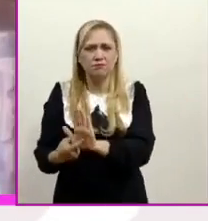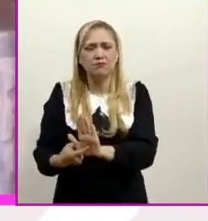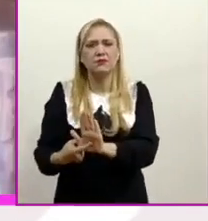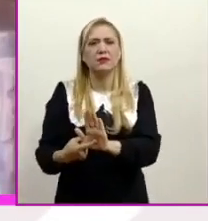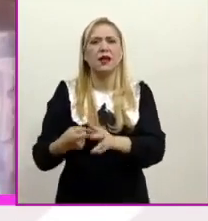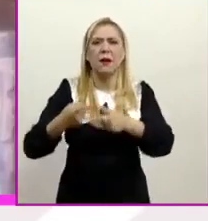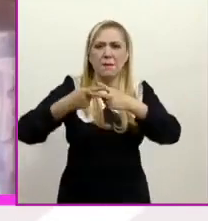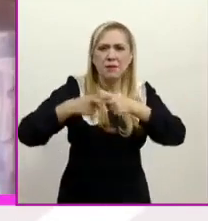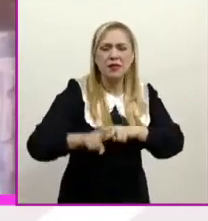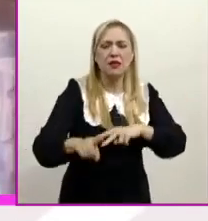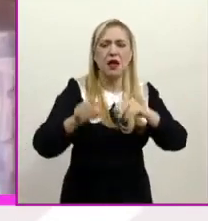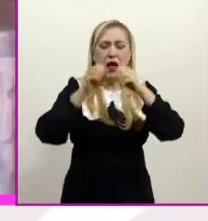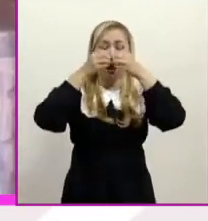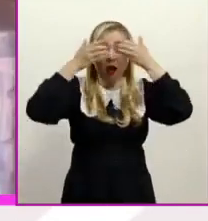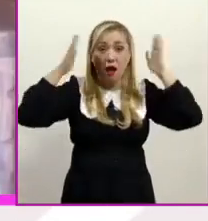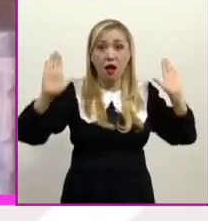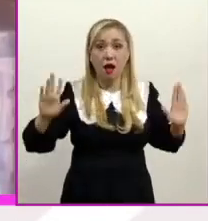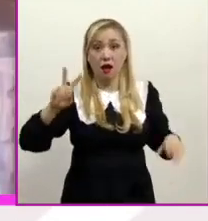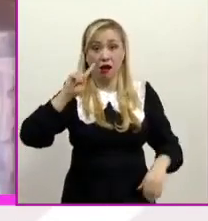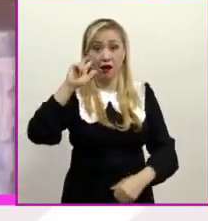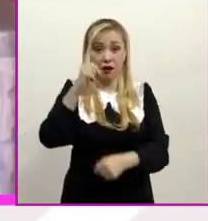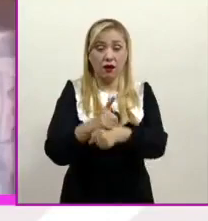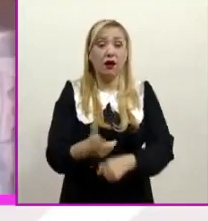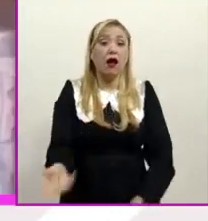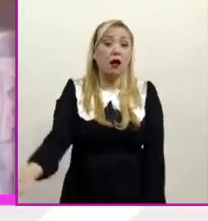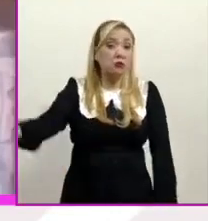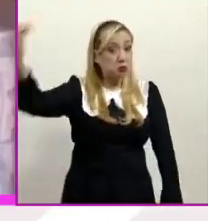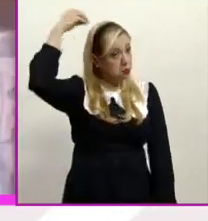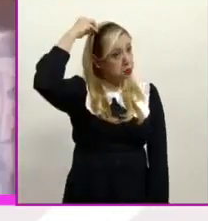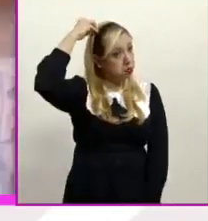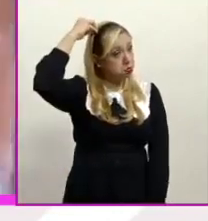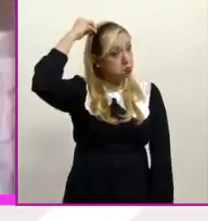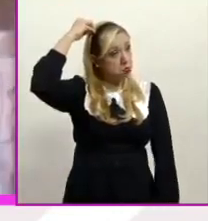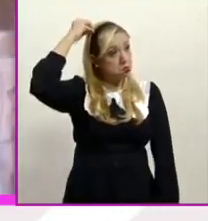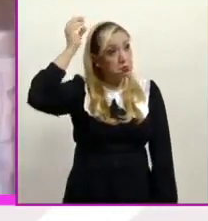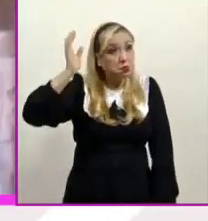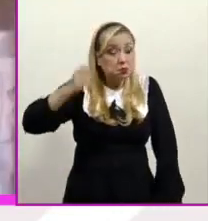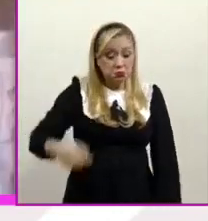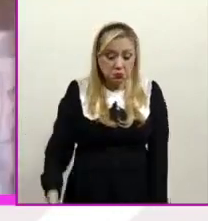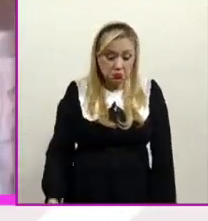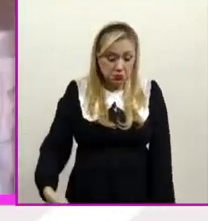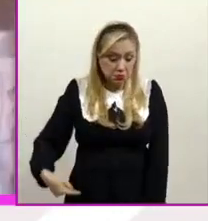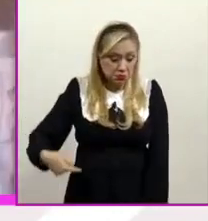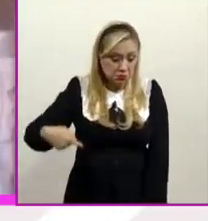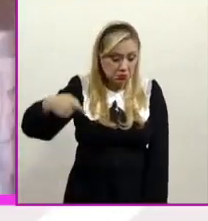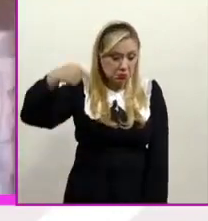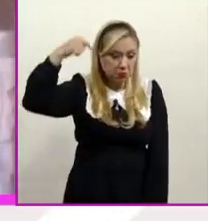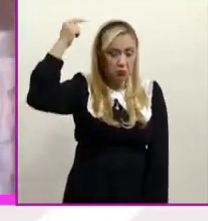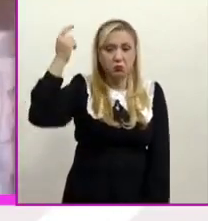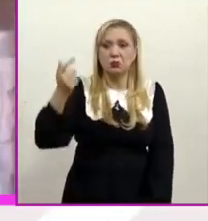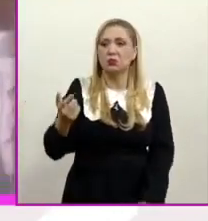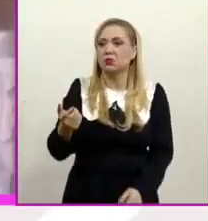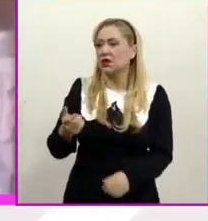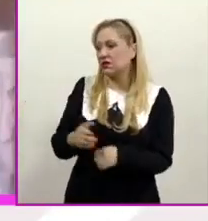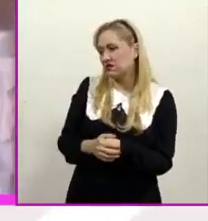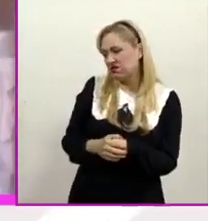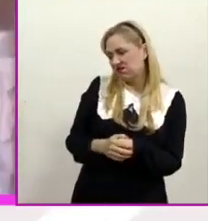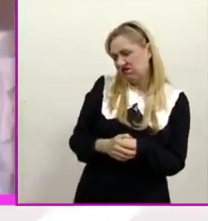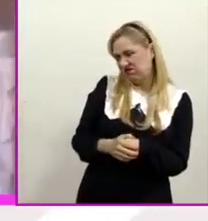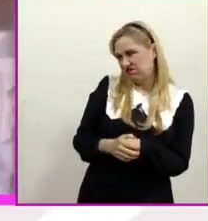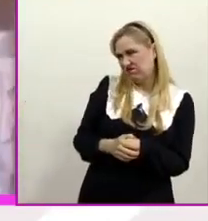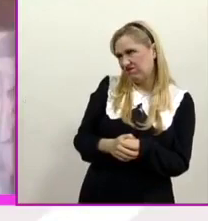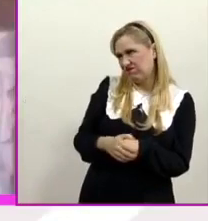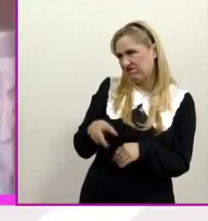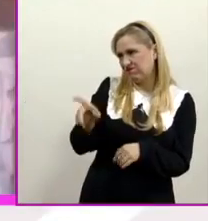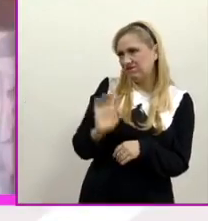Empezar a darnos cuenta. Porque está en el inconsciente. O sea, el asunto es que está en las decisiones que tomamos, cómo tratamos al otro, a quién pensamos para darle